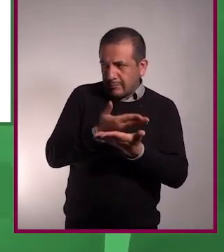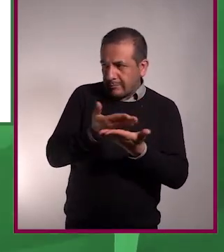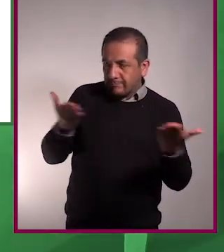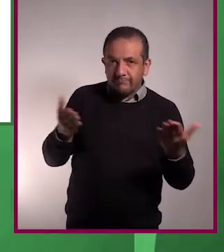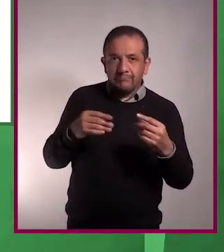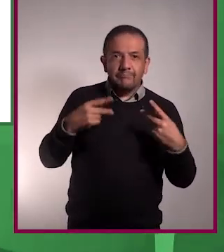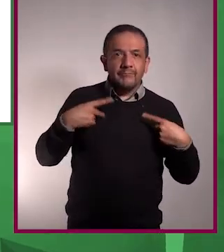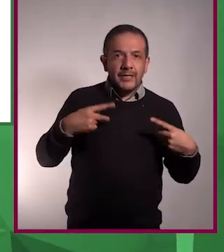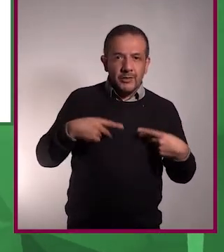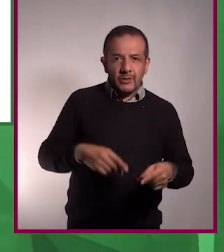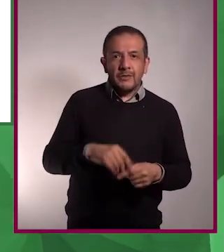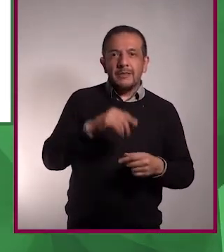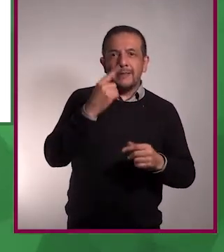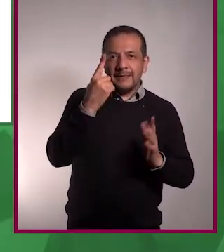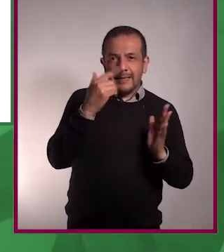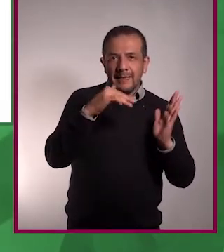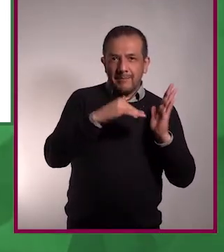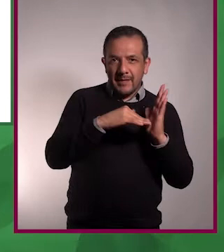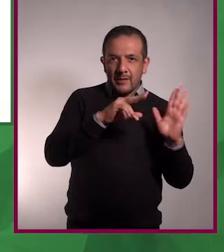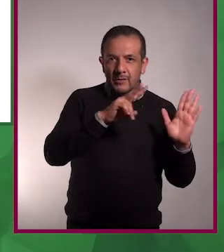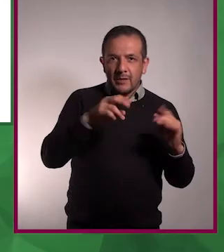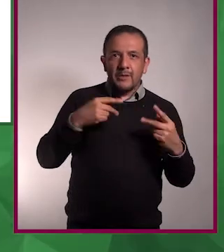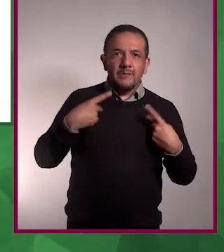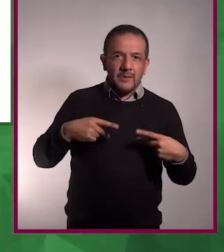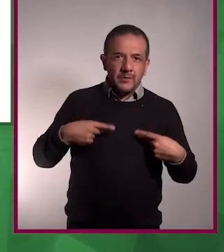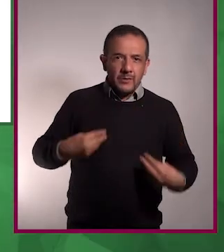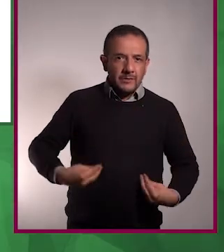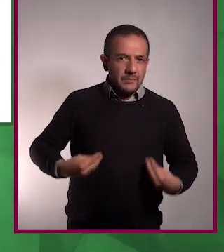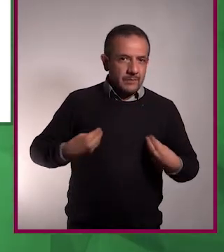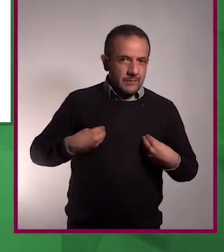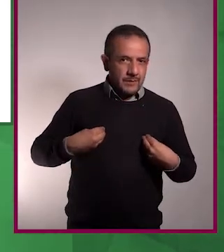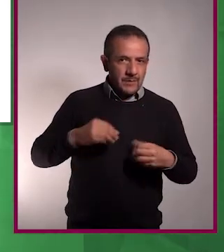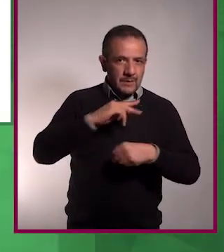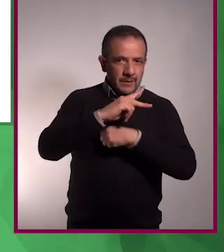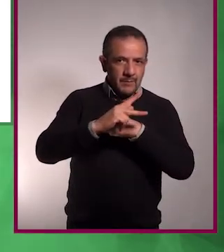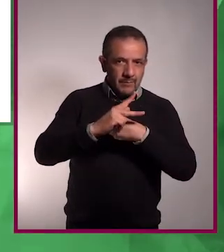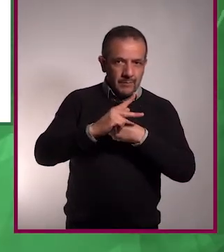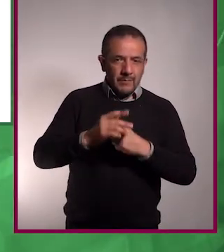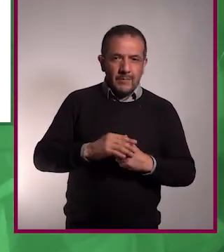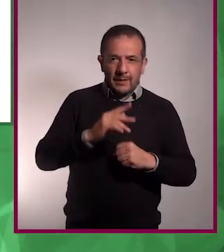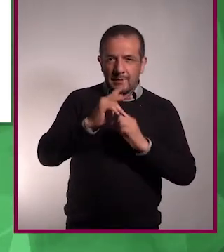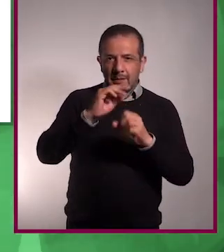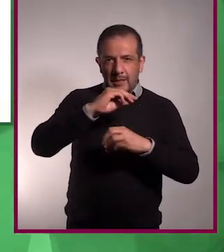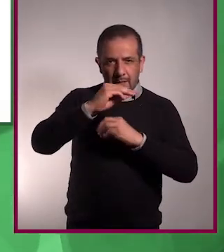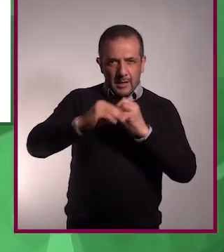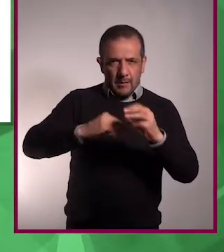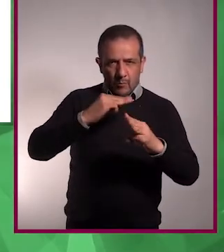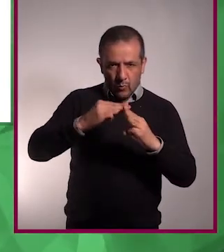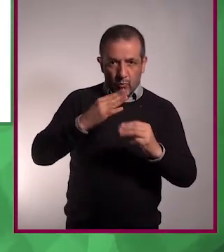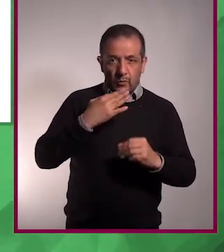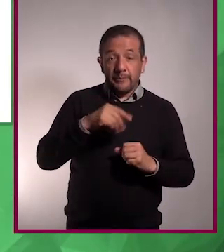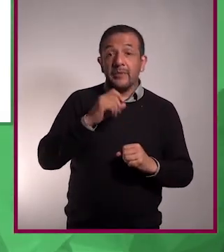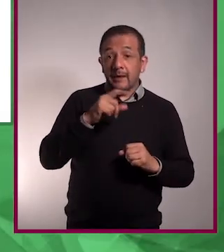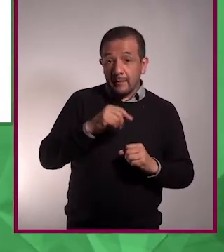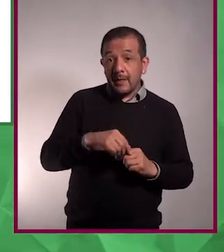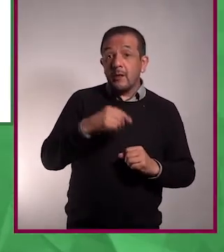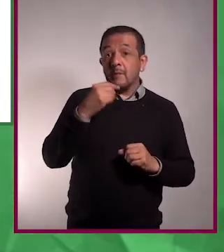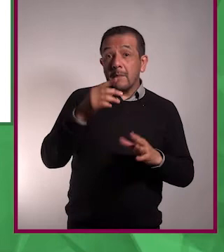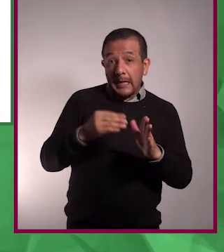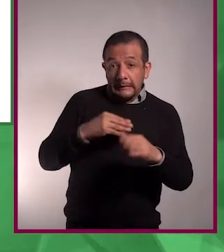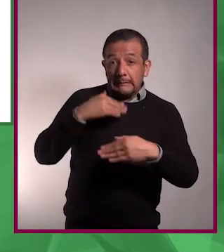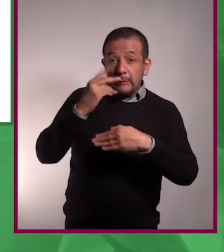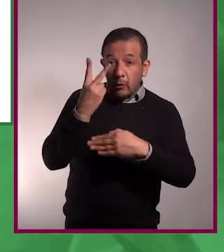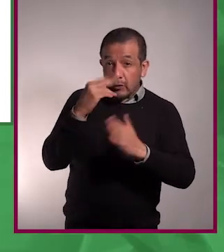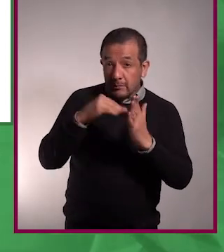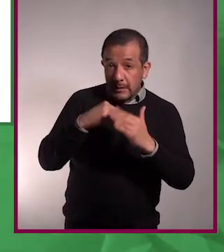como el resto de los 7.200 millones de habitantes del planeta. De aquí a 2050 se incorporarán 2.000 millones